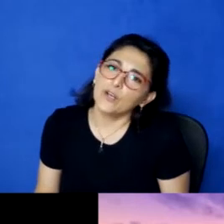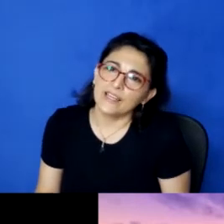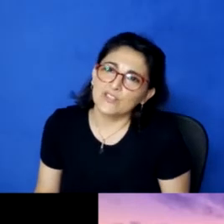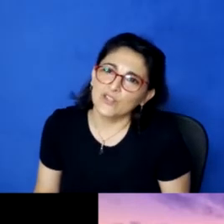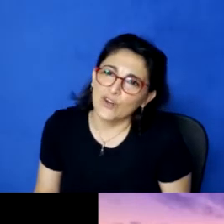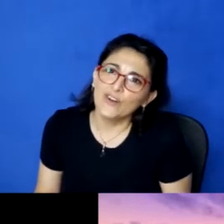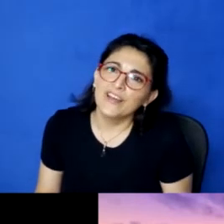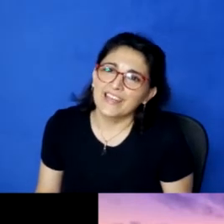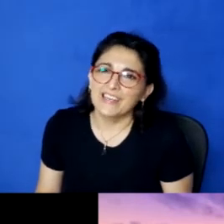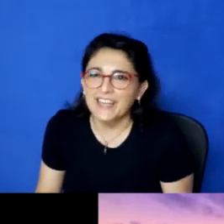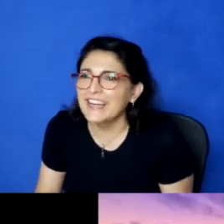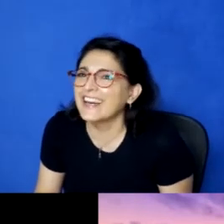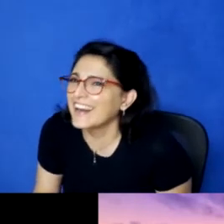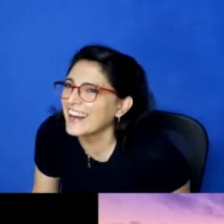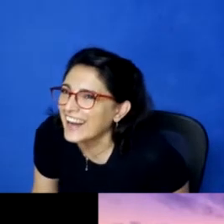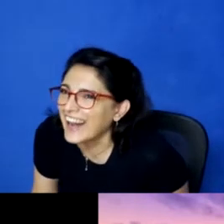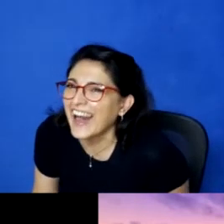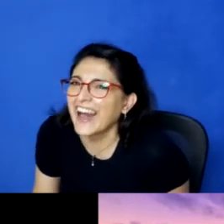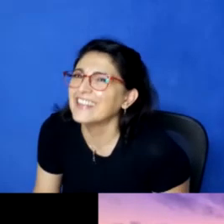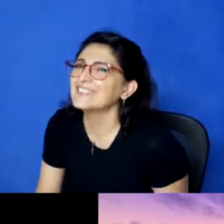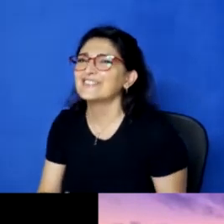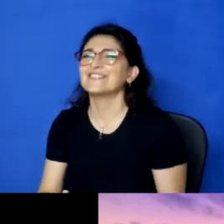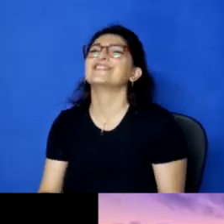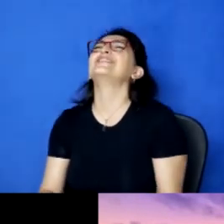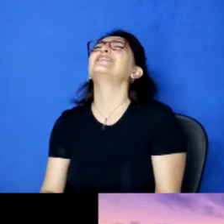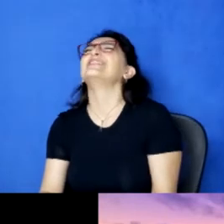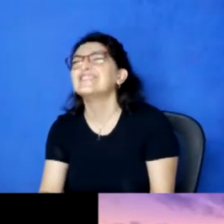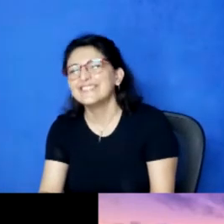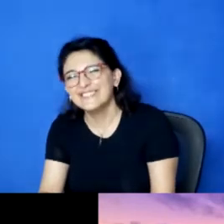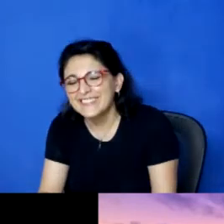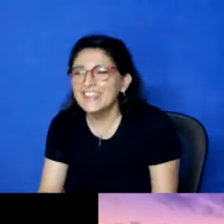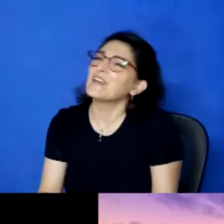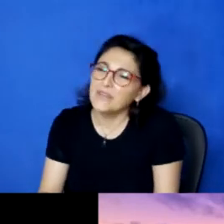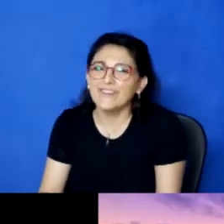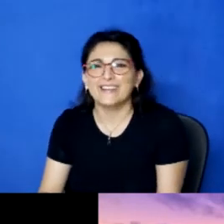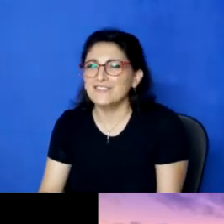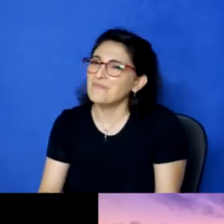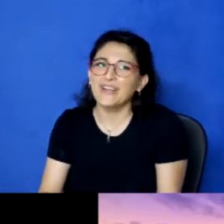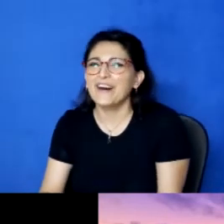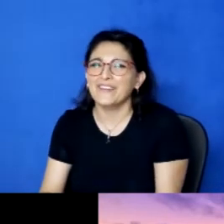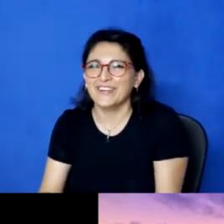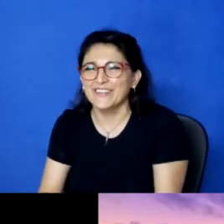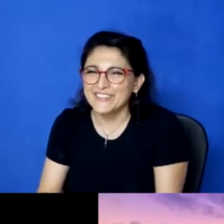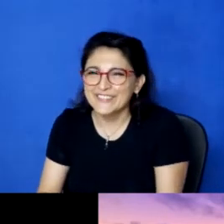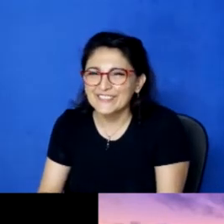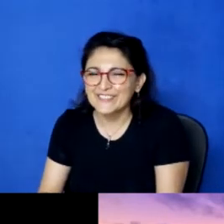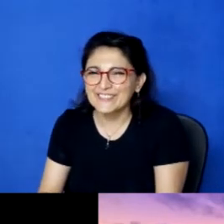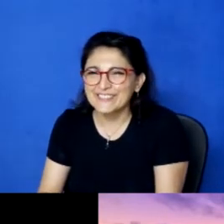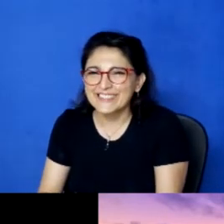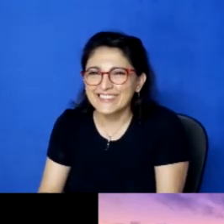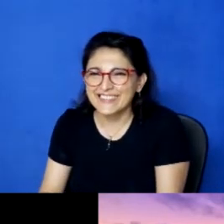qué piola que son, ¿no? Claro, no podemos otra cosa. Pero piola, así hay. Bárbaro.